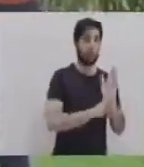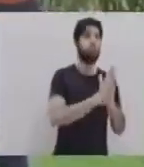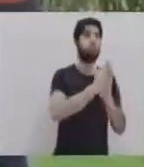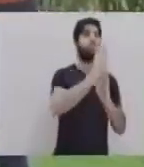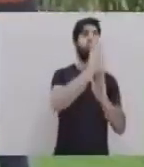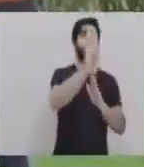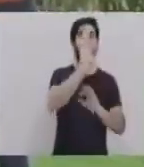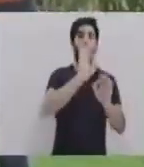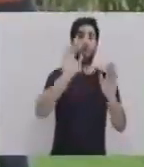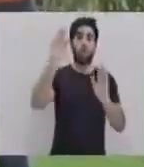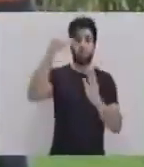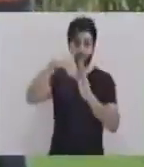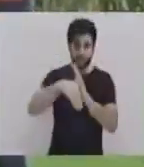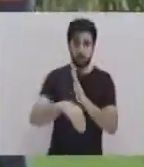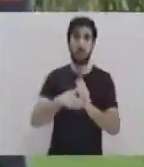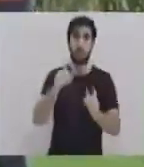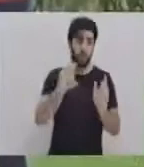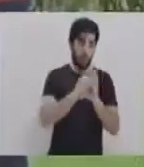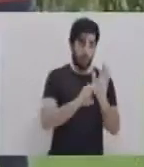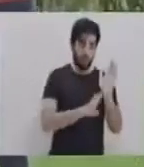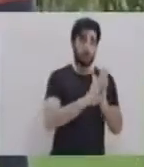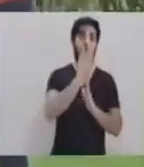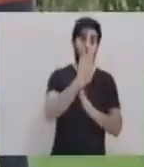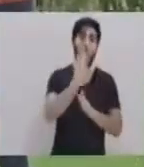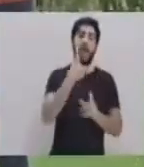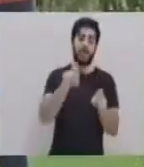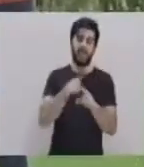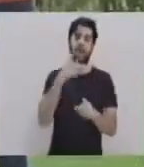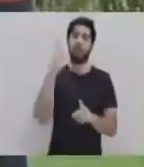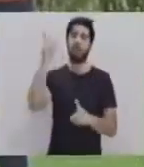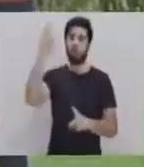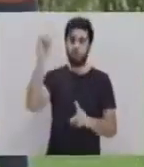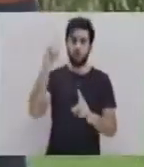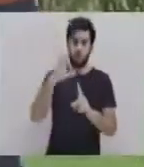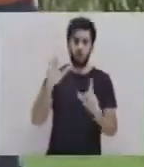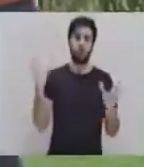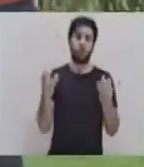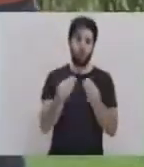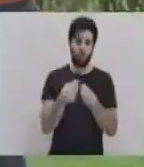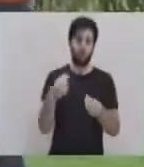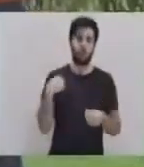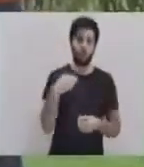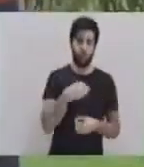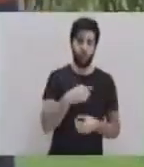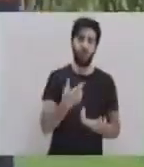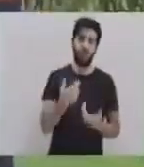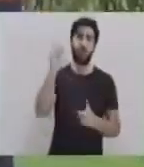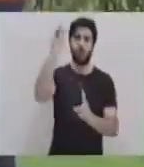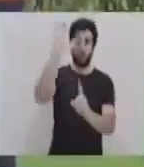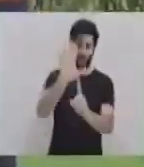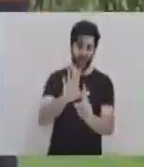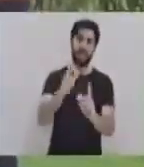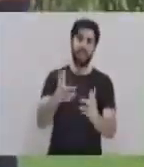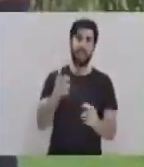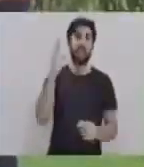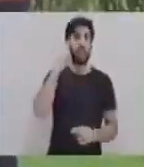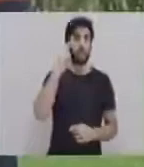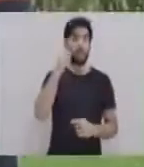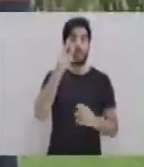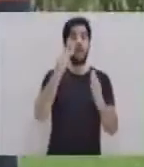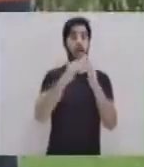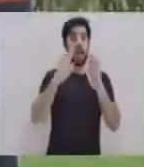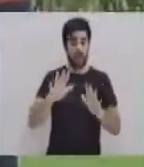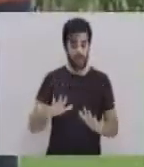arriba cuando Dios está en nuestro corazón. Así que Dios te bendiga. Muchas gracias nuevamente por haber compartido esto con